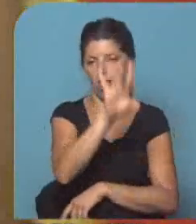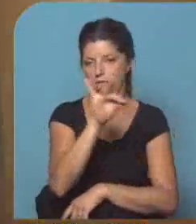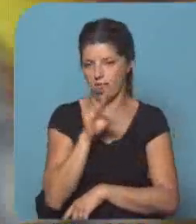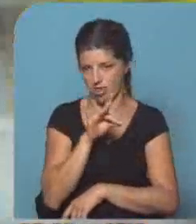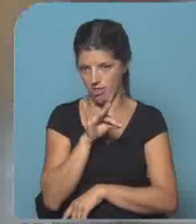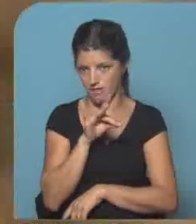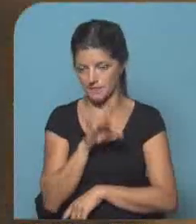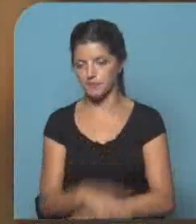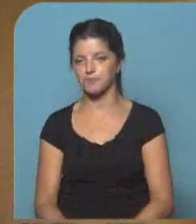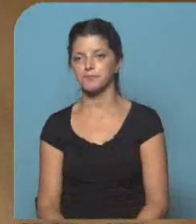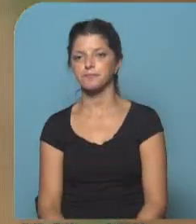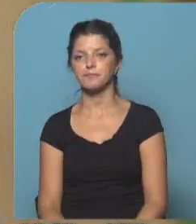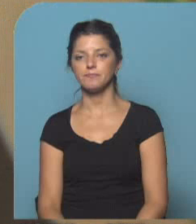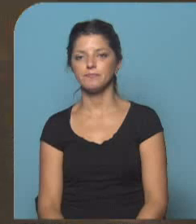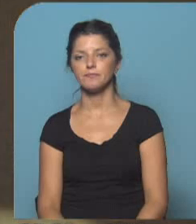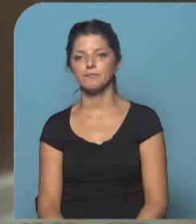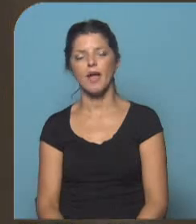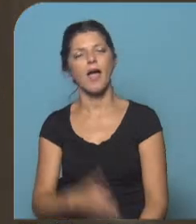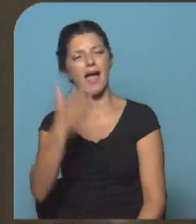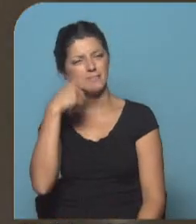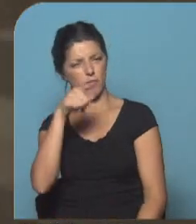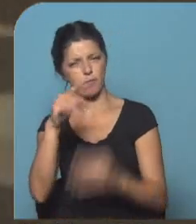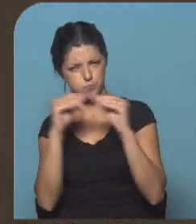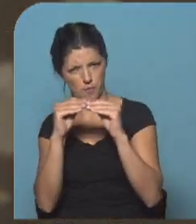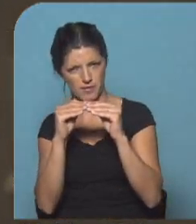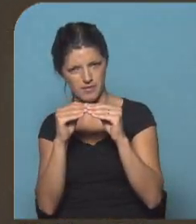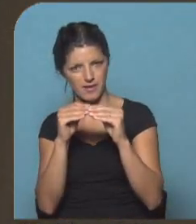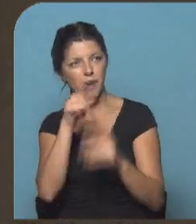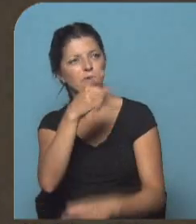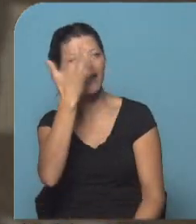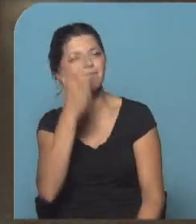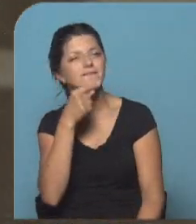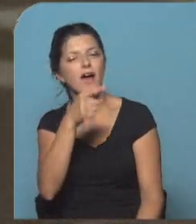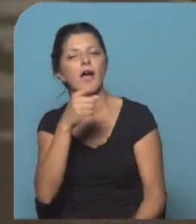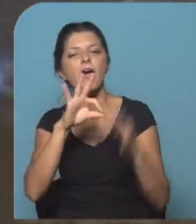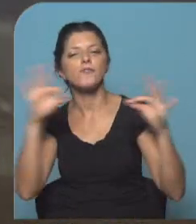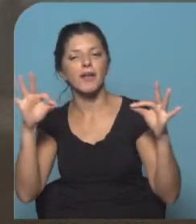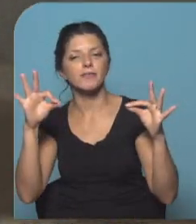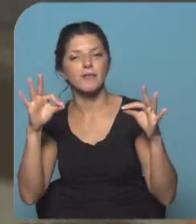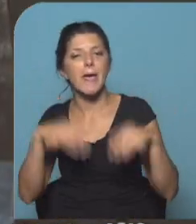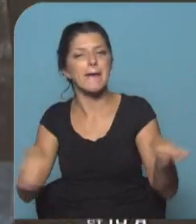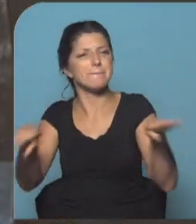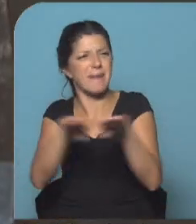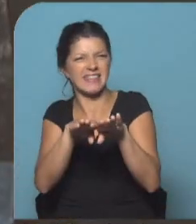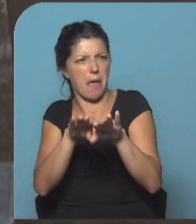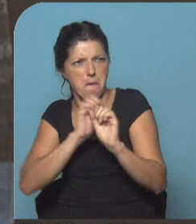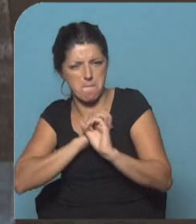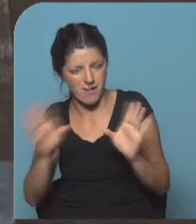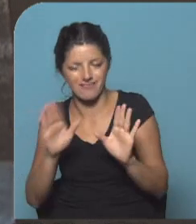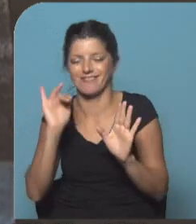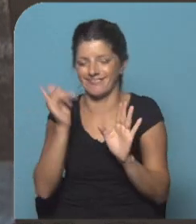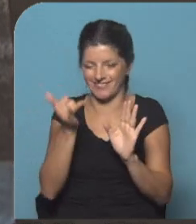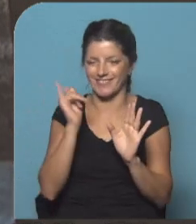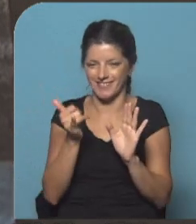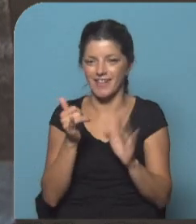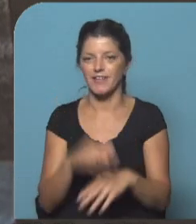hablábamos recién con Natalia de volver a foja cero, y a vos te gusta hablar de esa frase de empate catastrófico, hay una ¿no? una definición